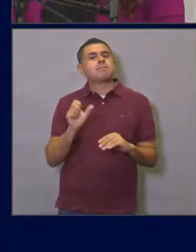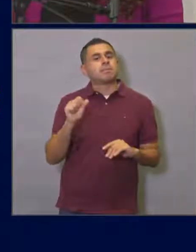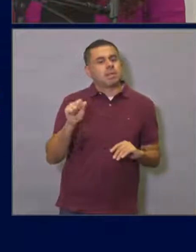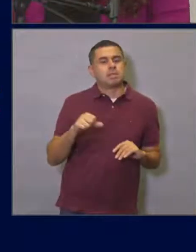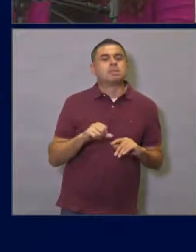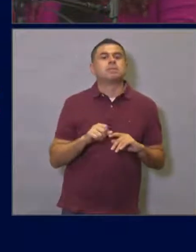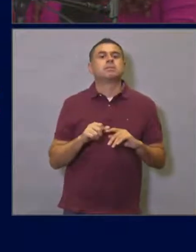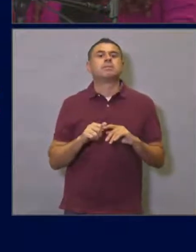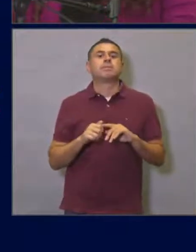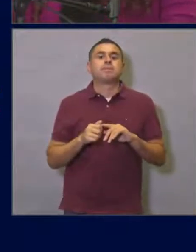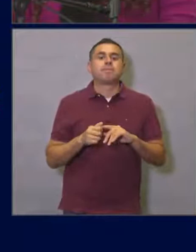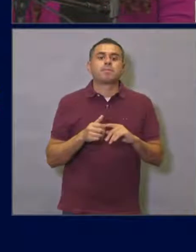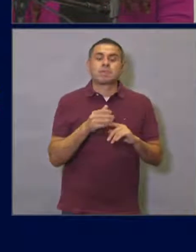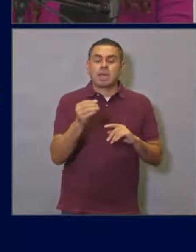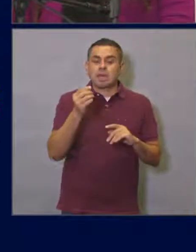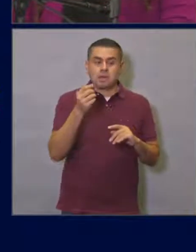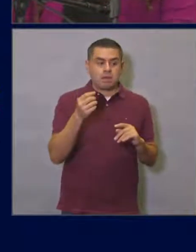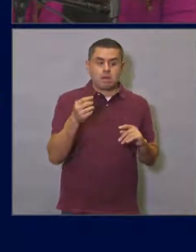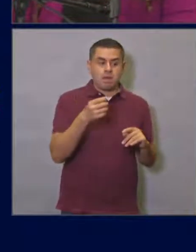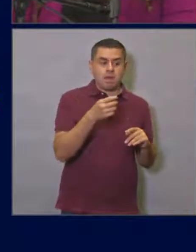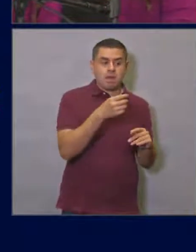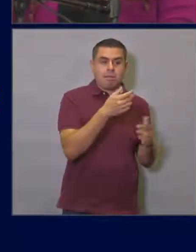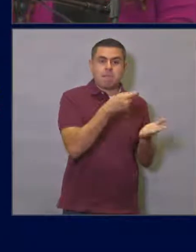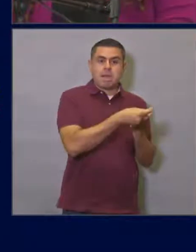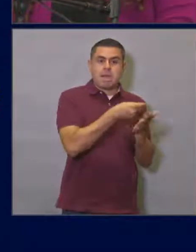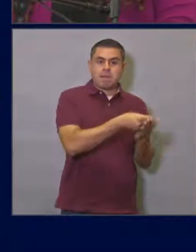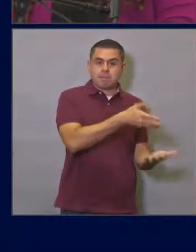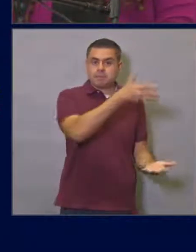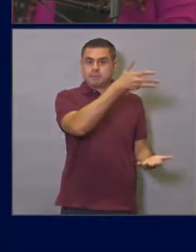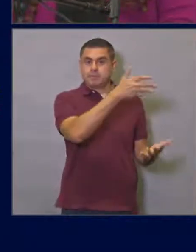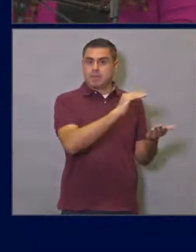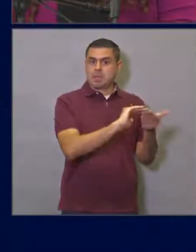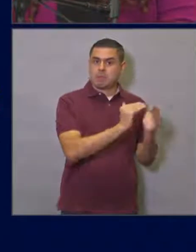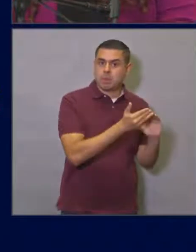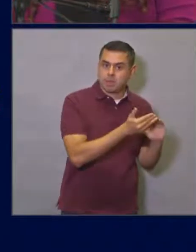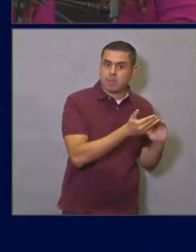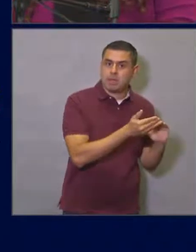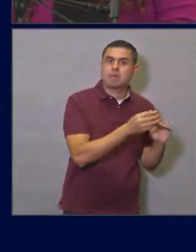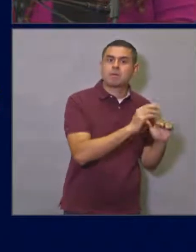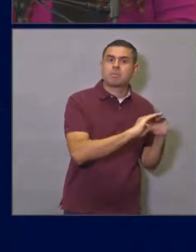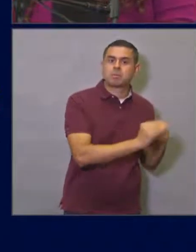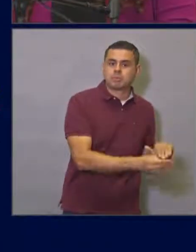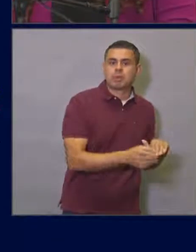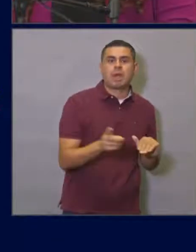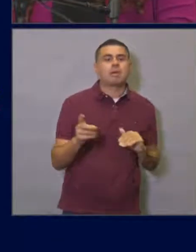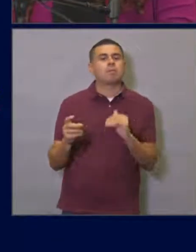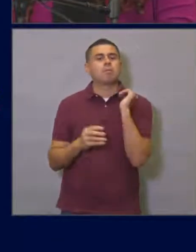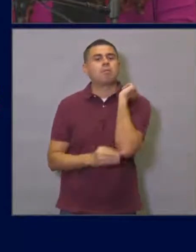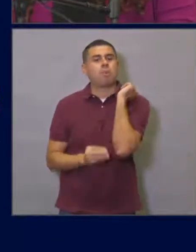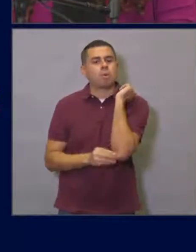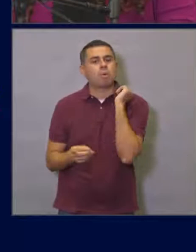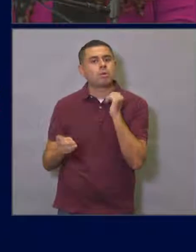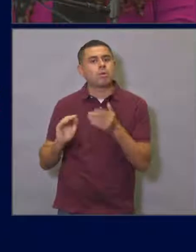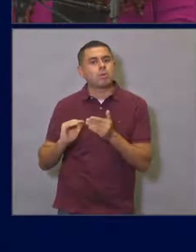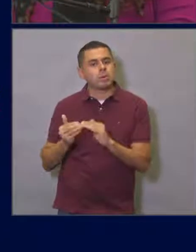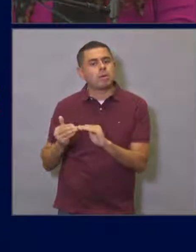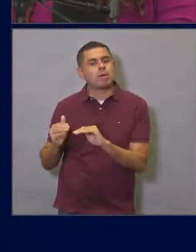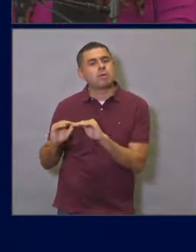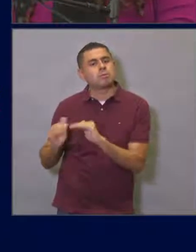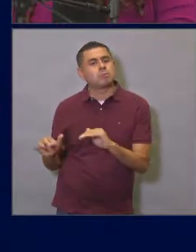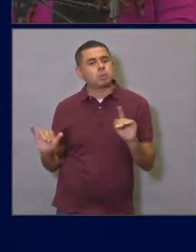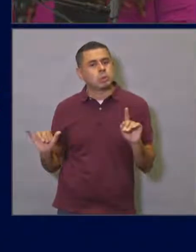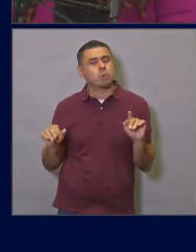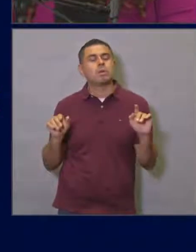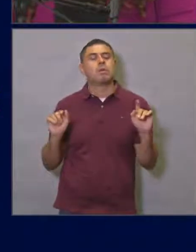recursos y las comunidades de altos recursos se están reduciendo un poco. En el aumento de julio, los casos entre